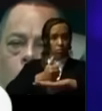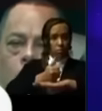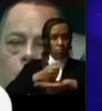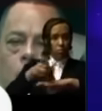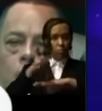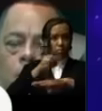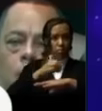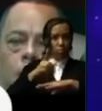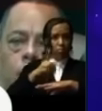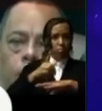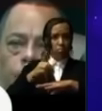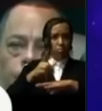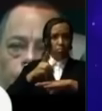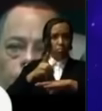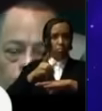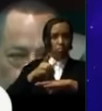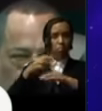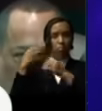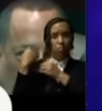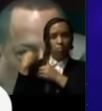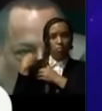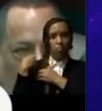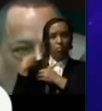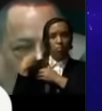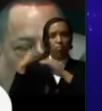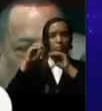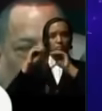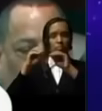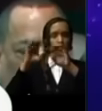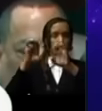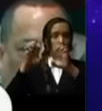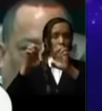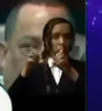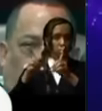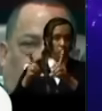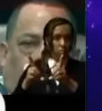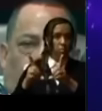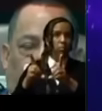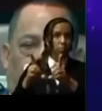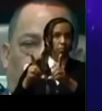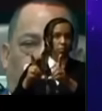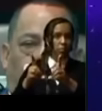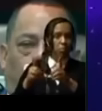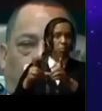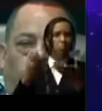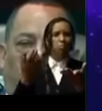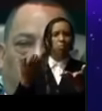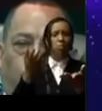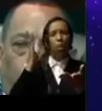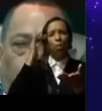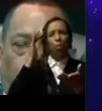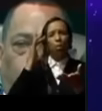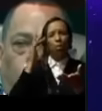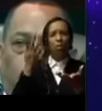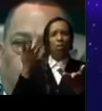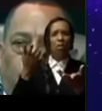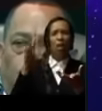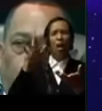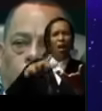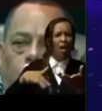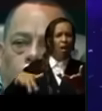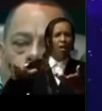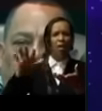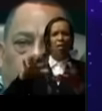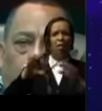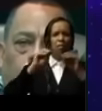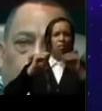1608 ya con la cantidad de centros educativos con la cantidad de estudiantes la cantidad de maestros